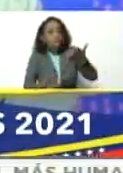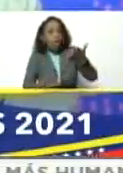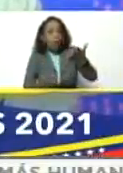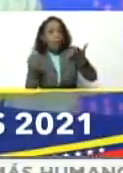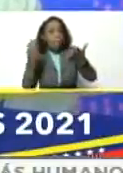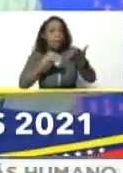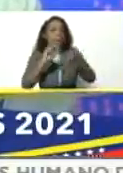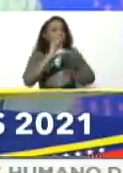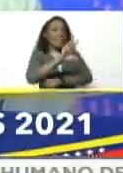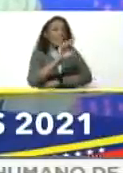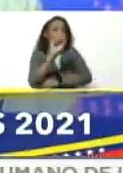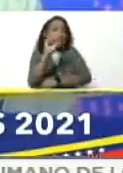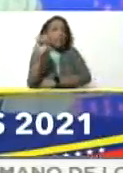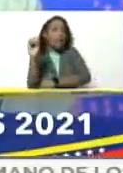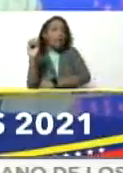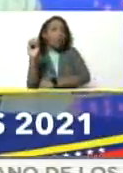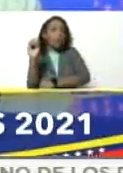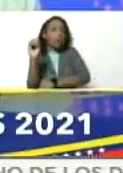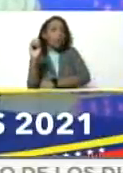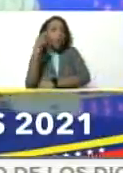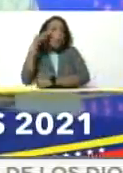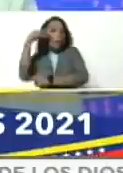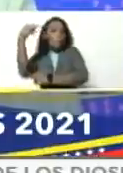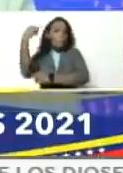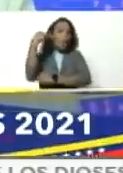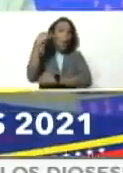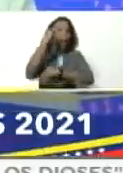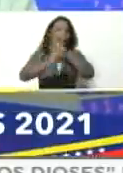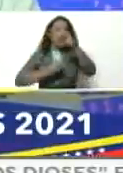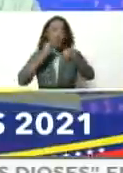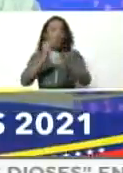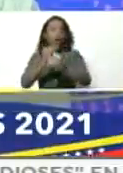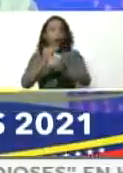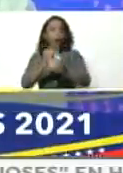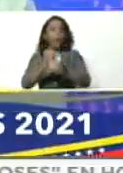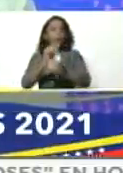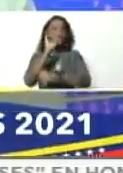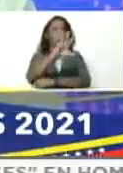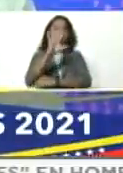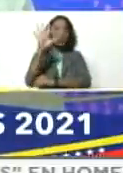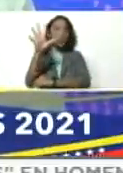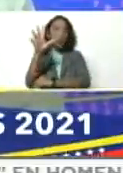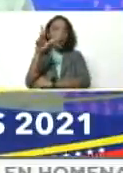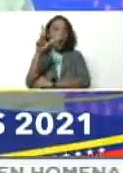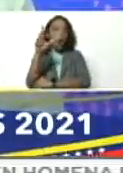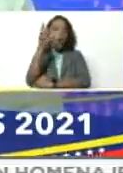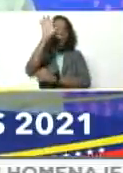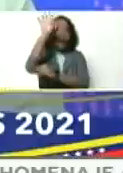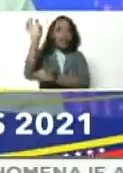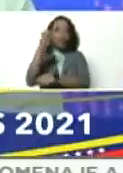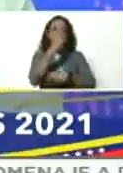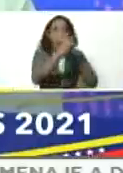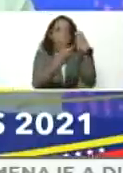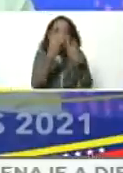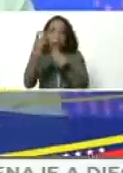Más de 300 veedores internacionales de 55 países. De manera